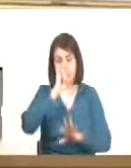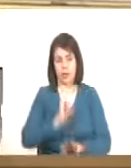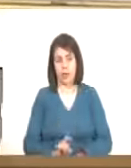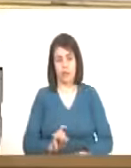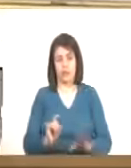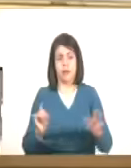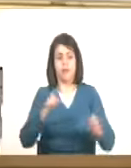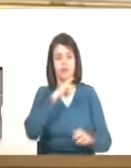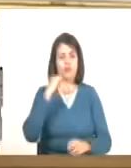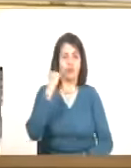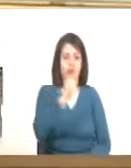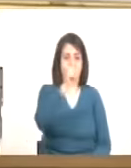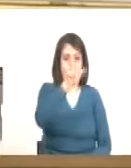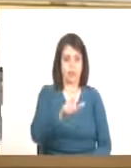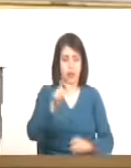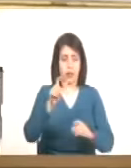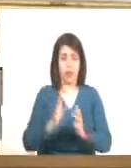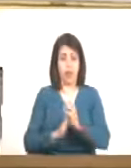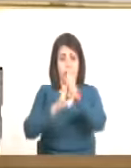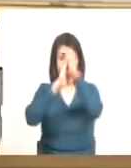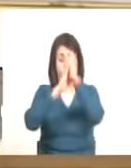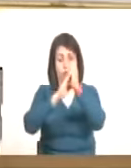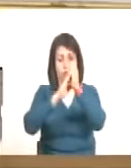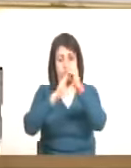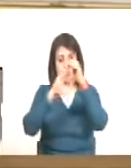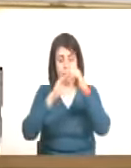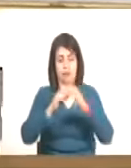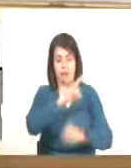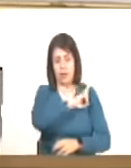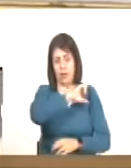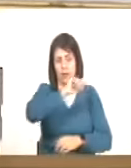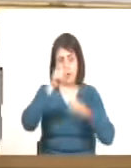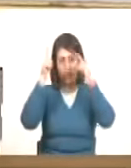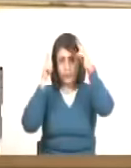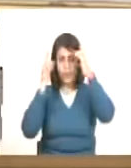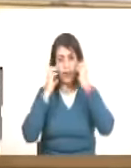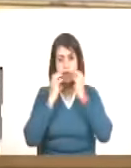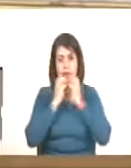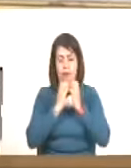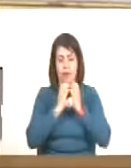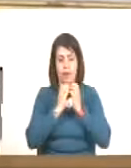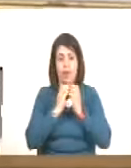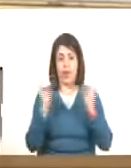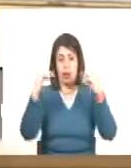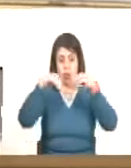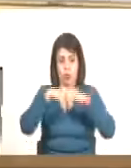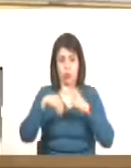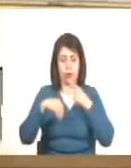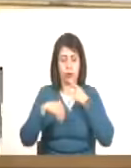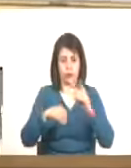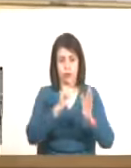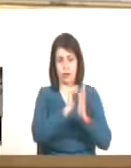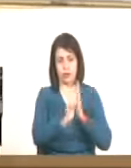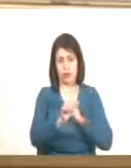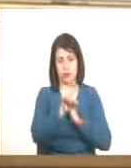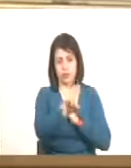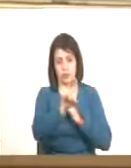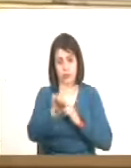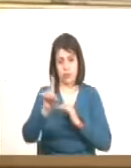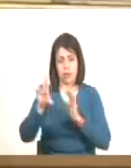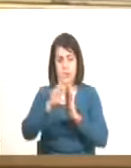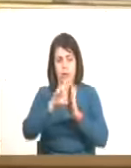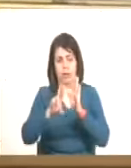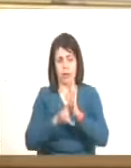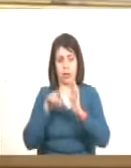del asesinato del guerrillero heroico comandante Ernesto Che Guevara, de conformidad con lo establecido en el artículo 111